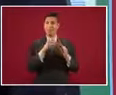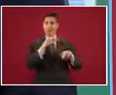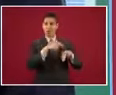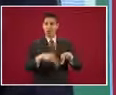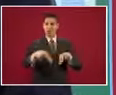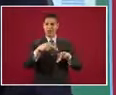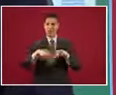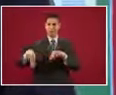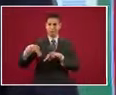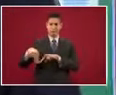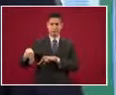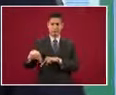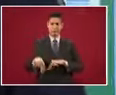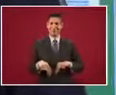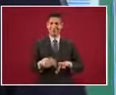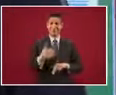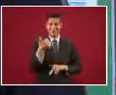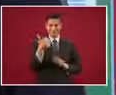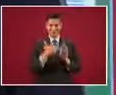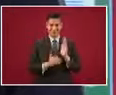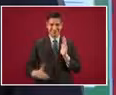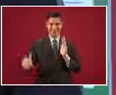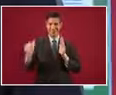de cachitos.